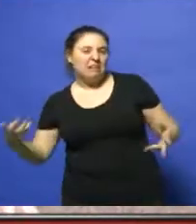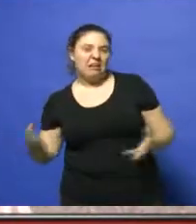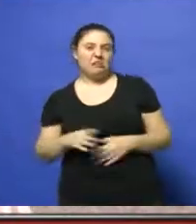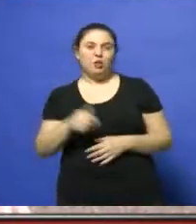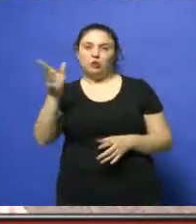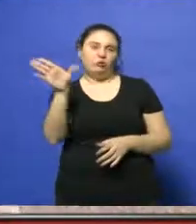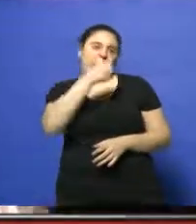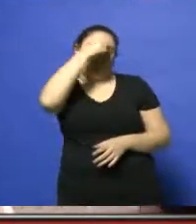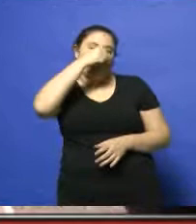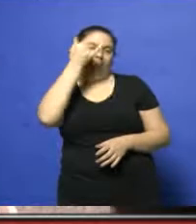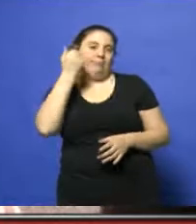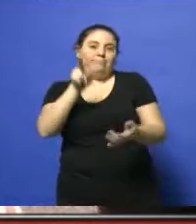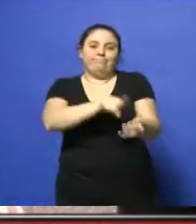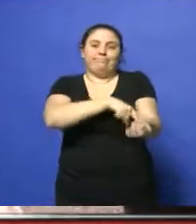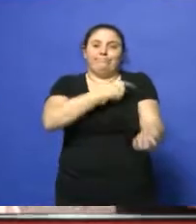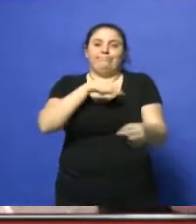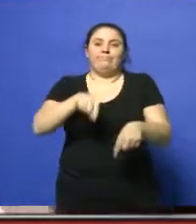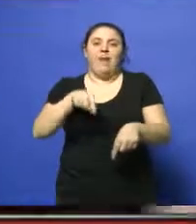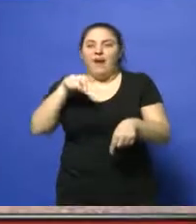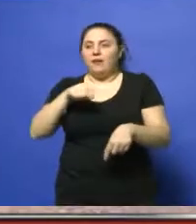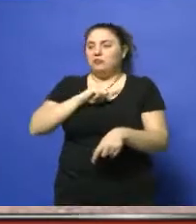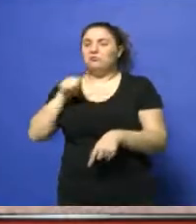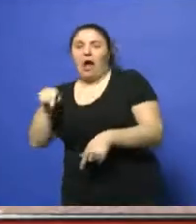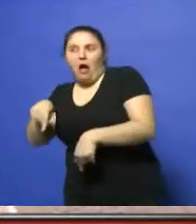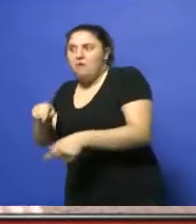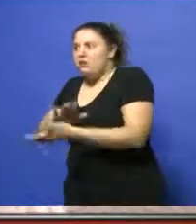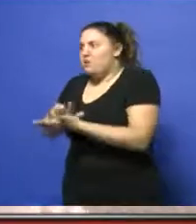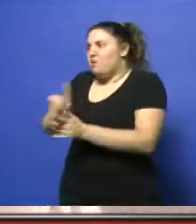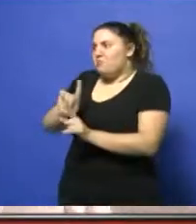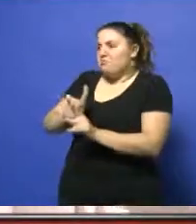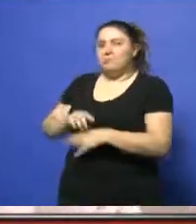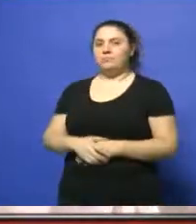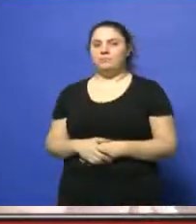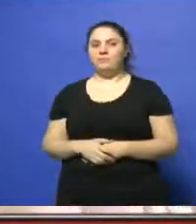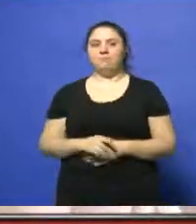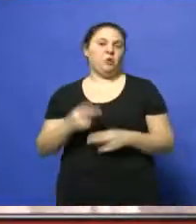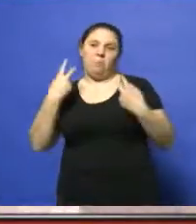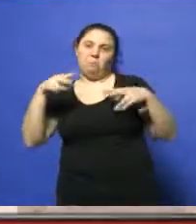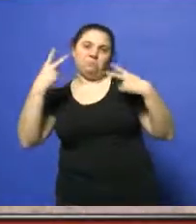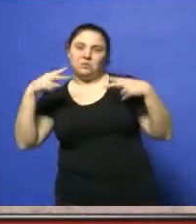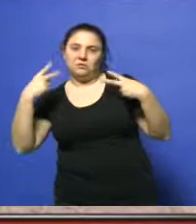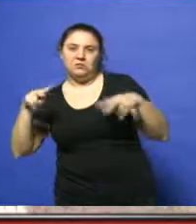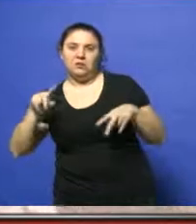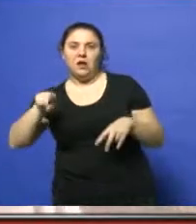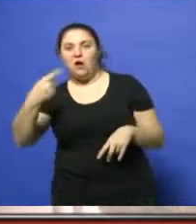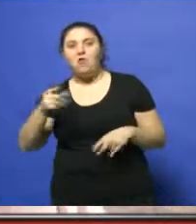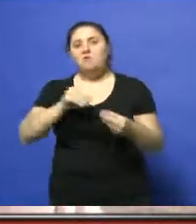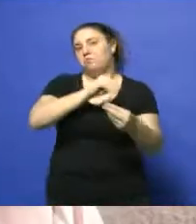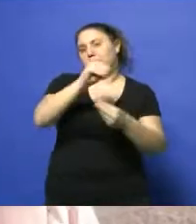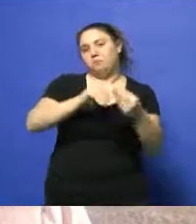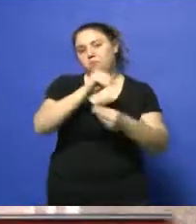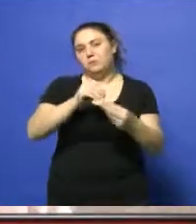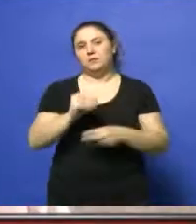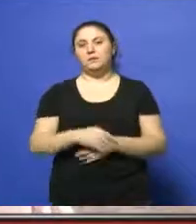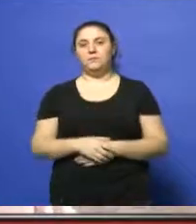asado de domingo. En ese sentido no se hace algo nuevo, algo distinto. Salimos a pasear a ver a otros parientes.